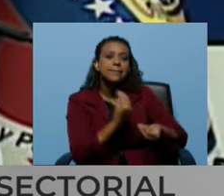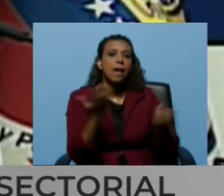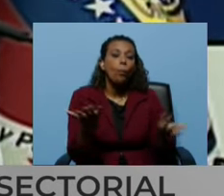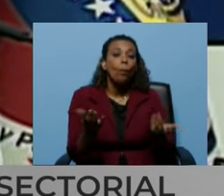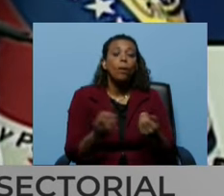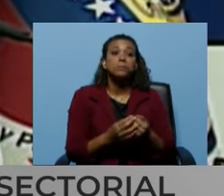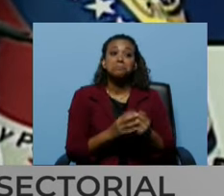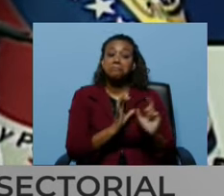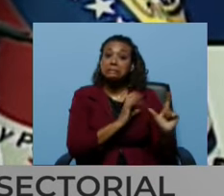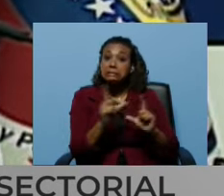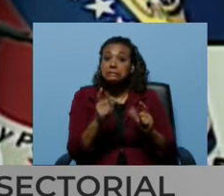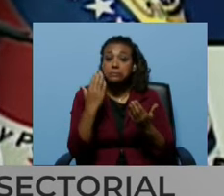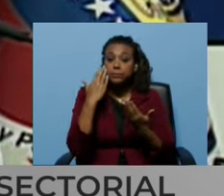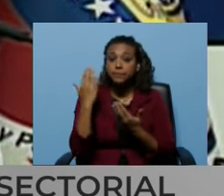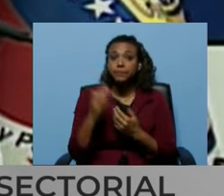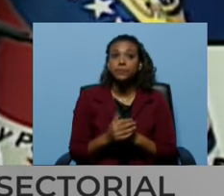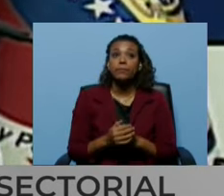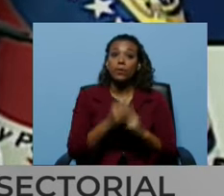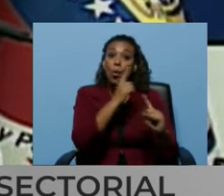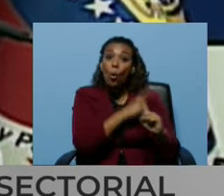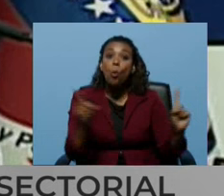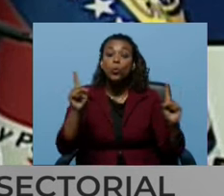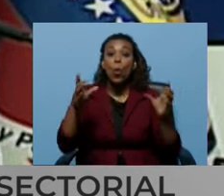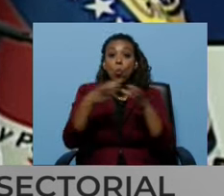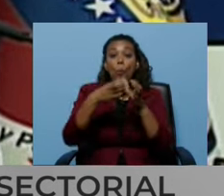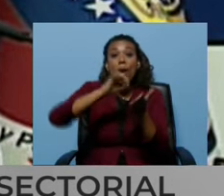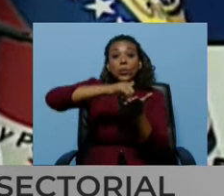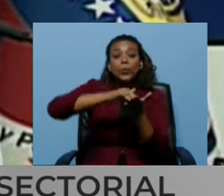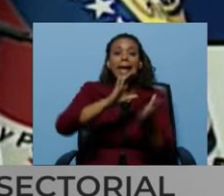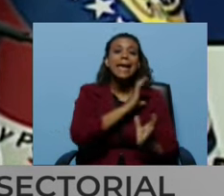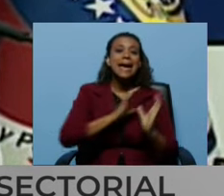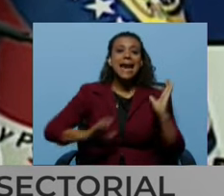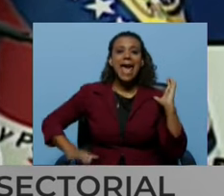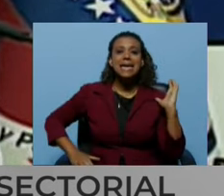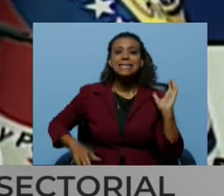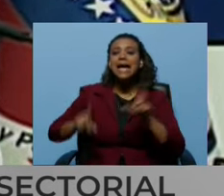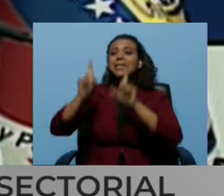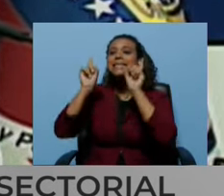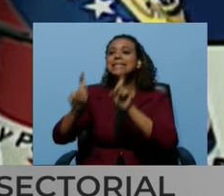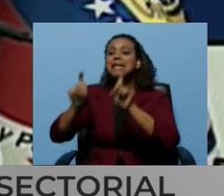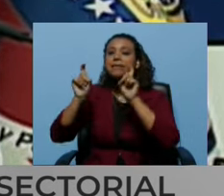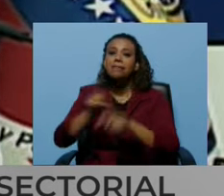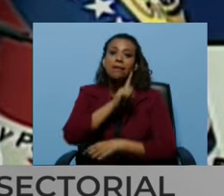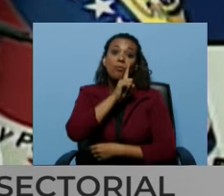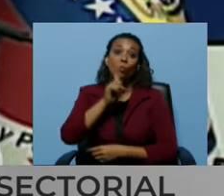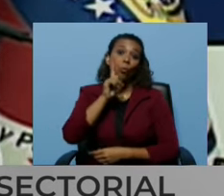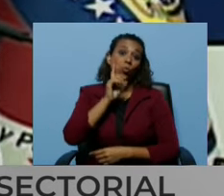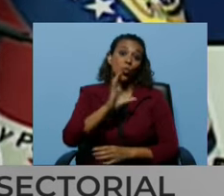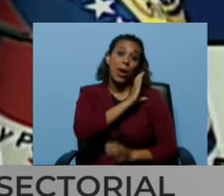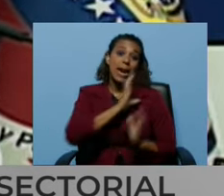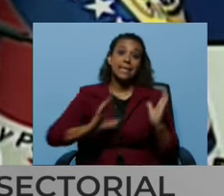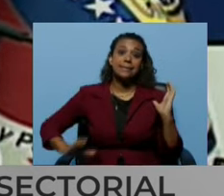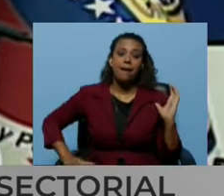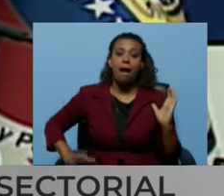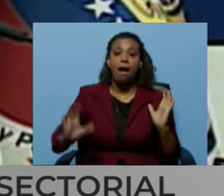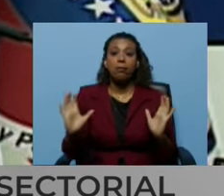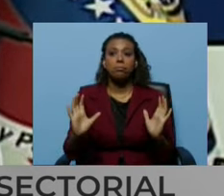Fíjense, aquí está otro grupo de WhatsApp, Iglesia Cristiana Bajo Tu Enseñanza. Y